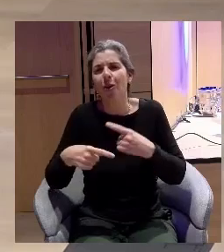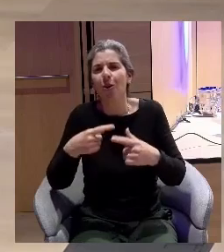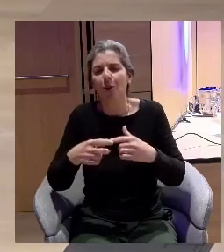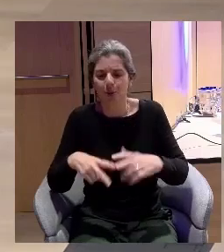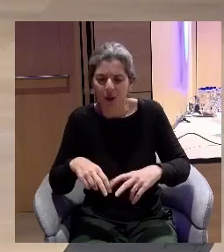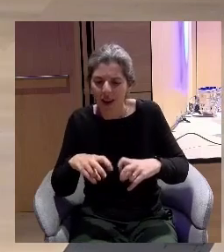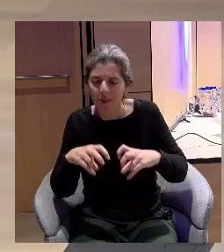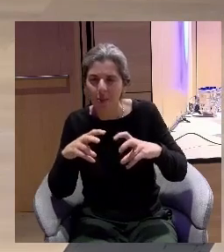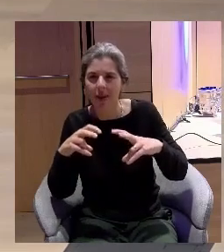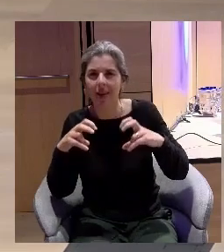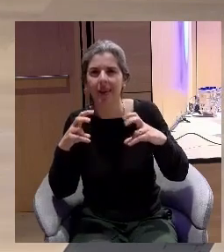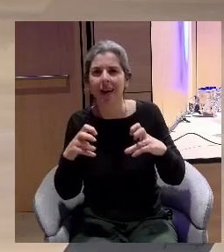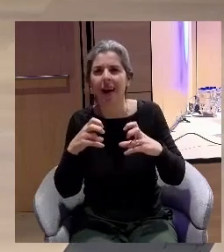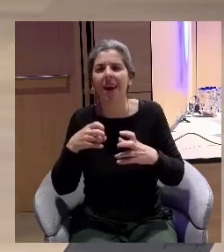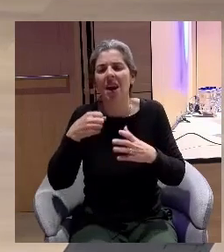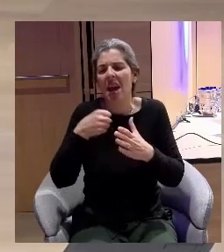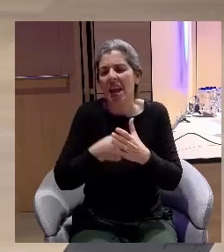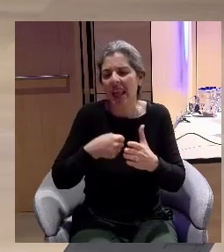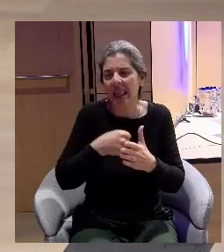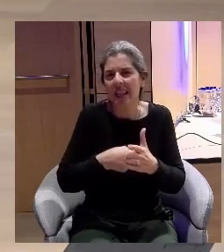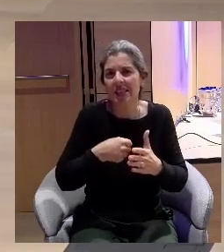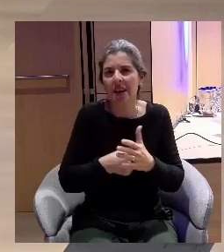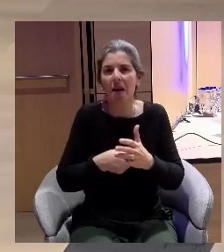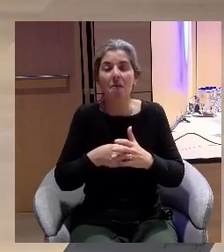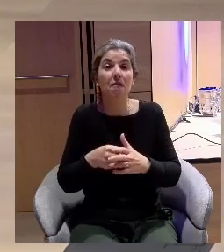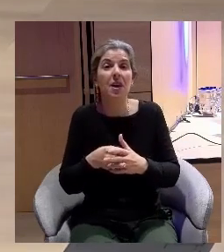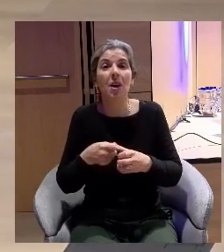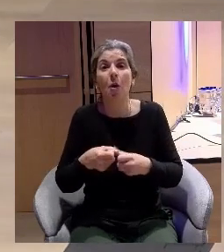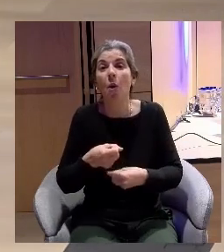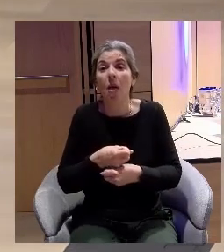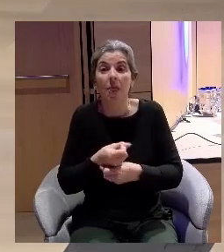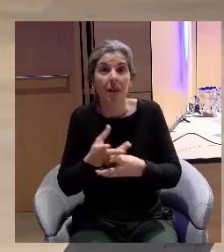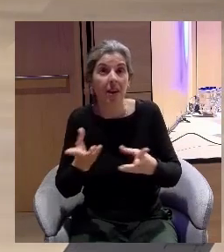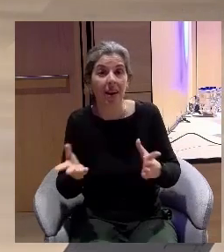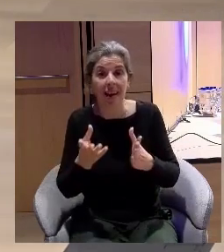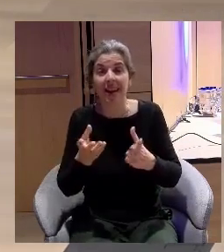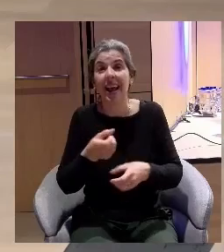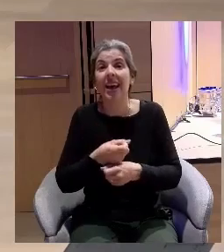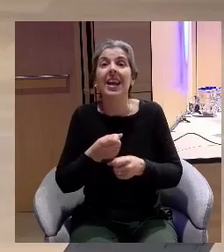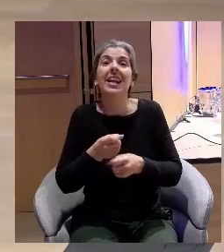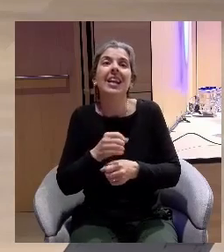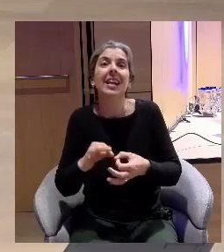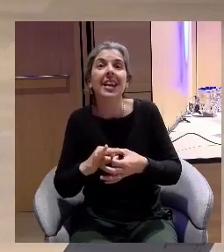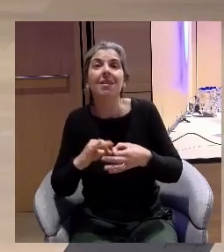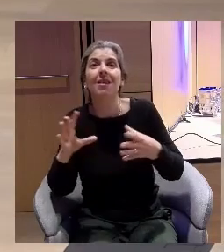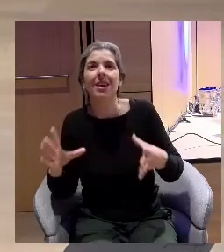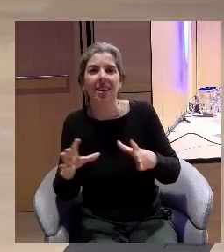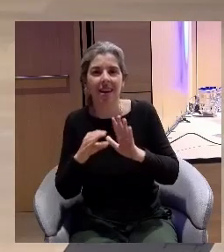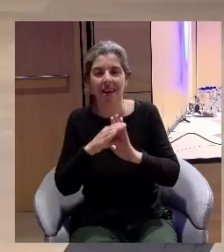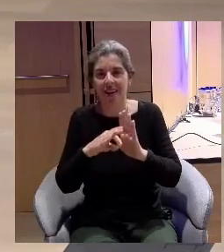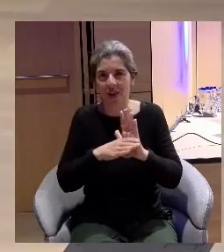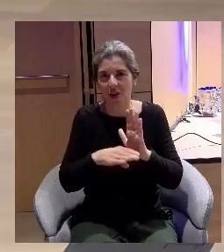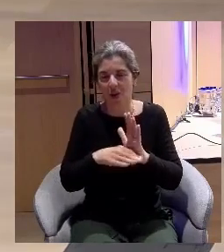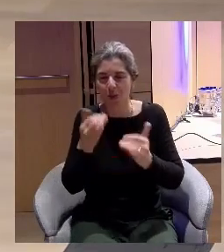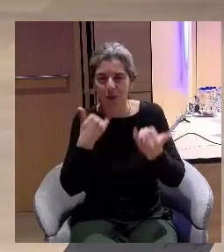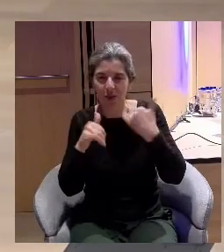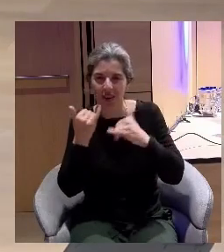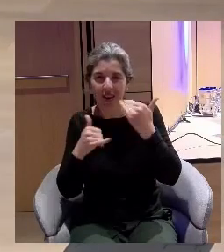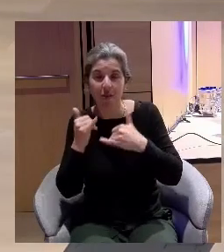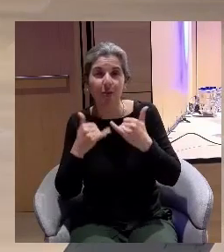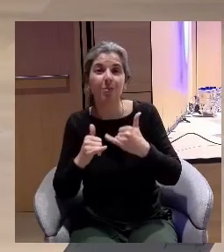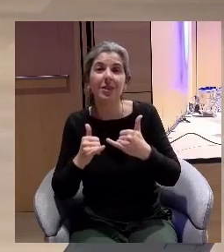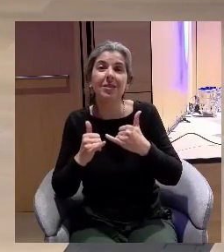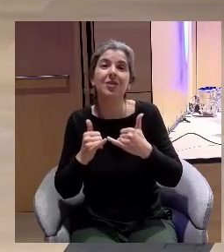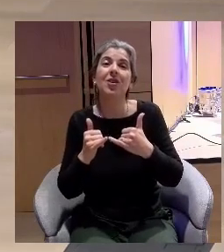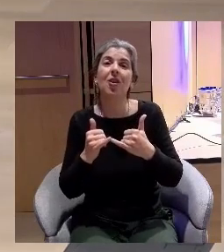en esto de liberar información para todos y para todas verdaderamente, ¿no? Accesible para las personas en general y en su